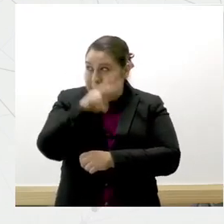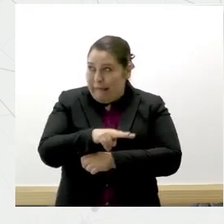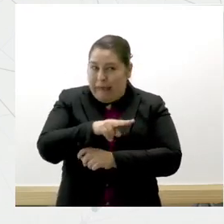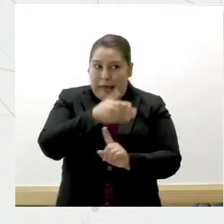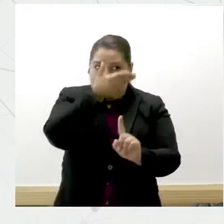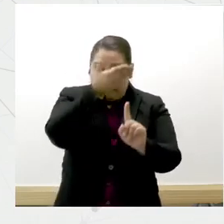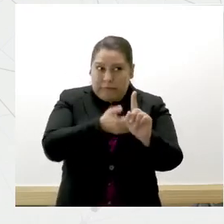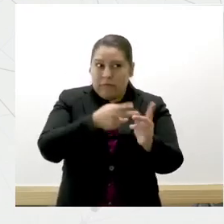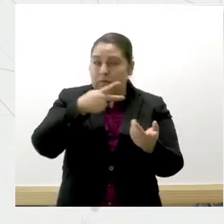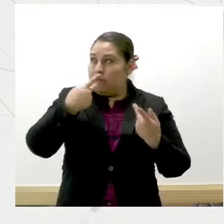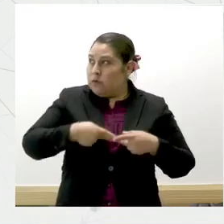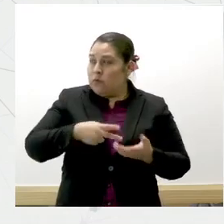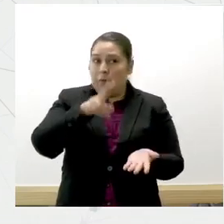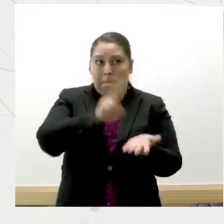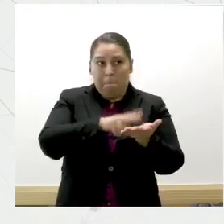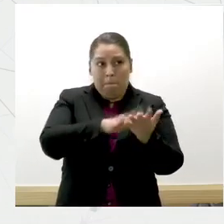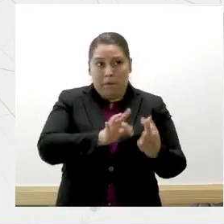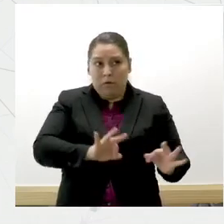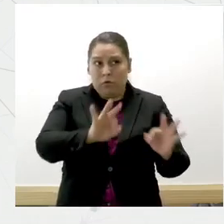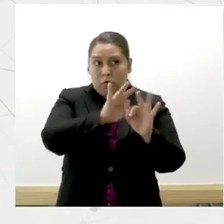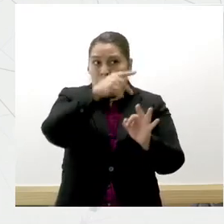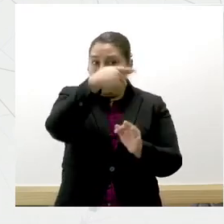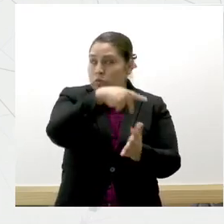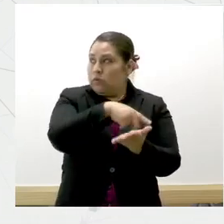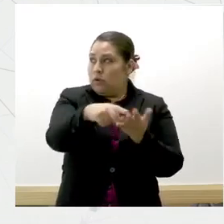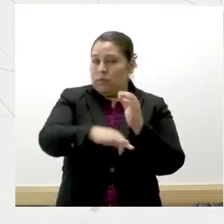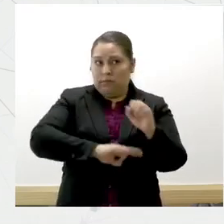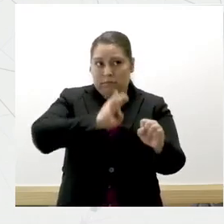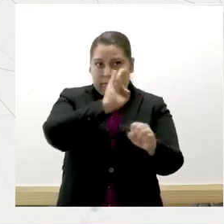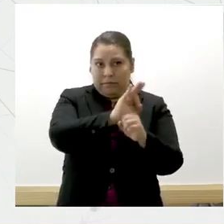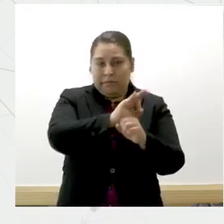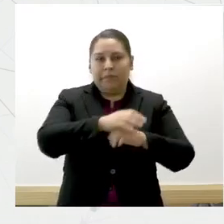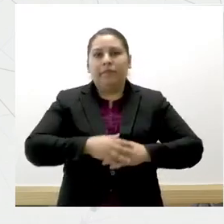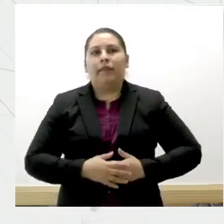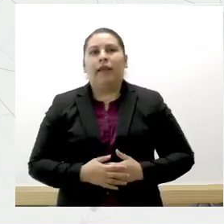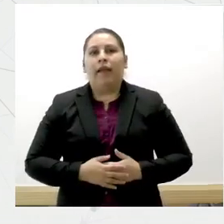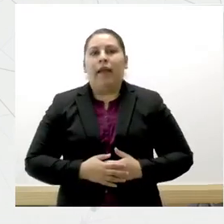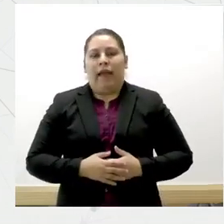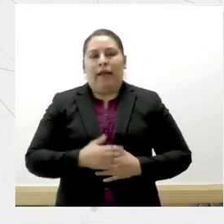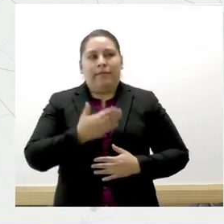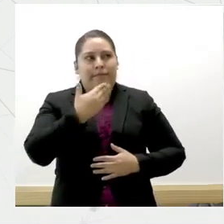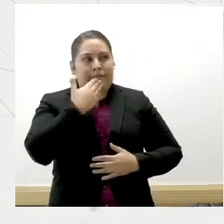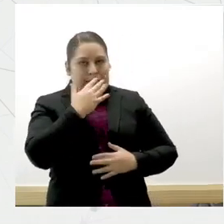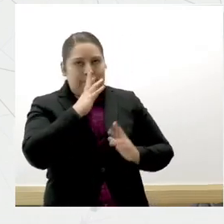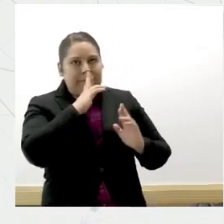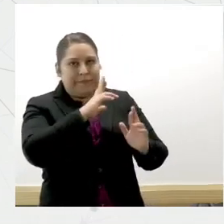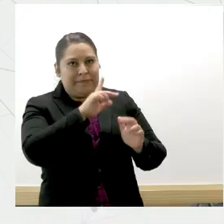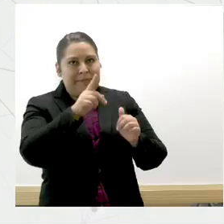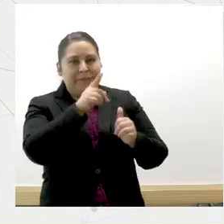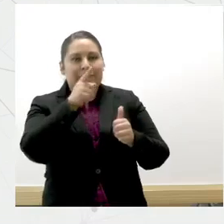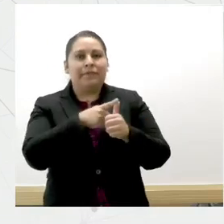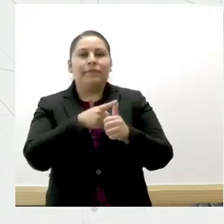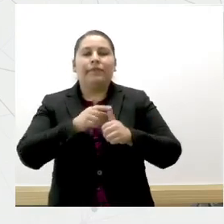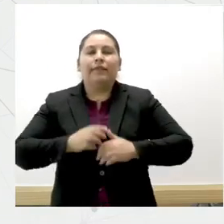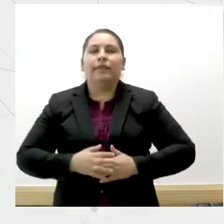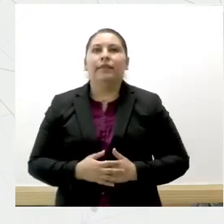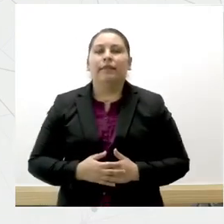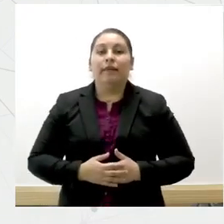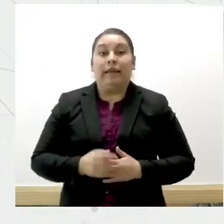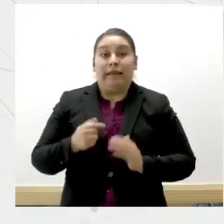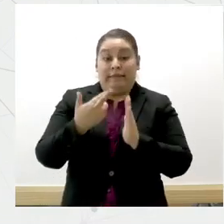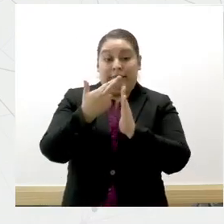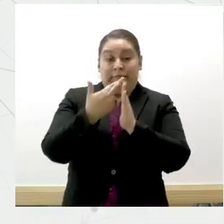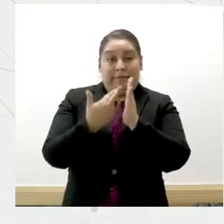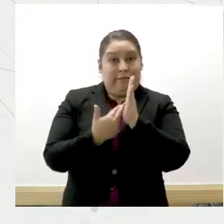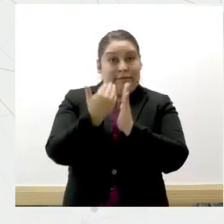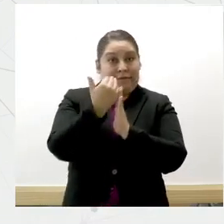pues comenzando por el principio, el reglamento nos da un marco general muy abierto que luego tenemos que ir concretando. Una de las preguntas que se